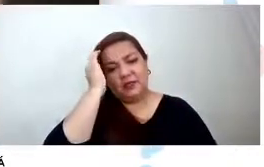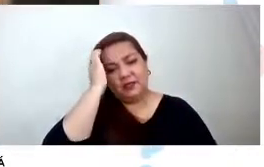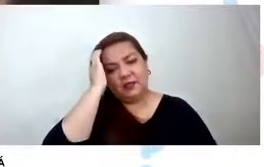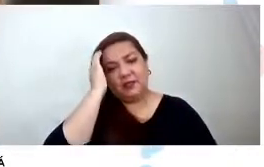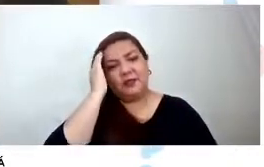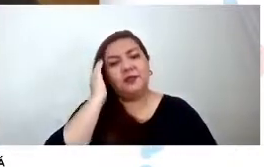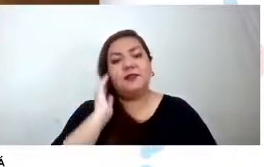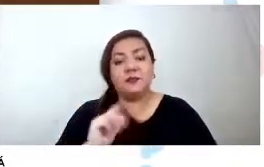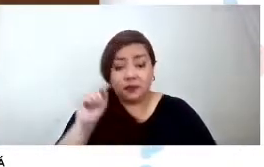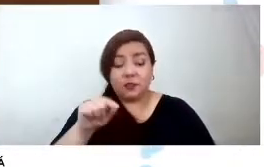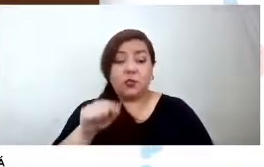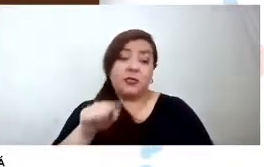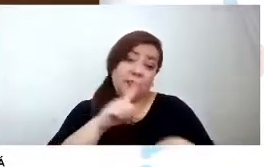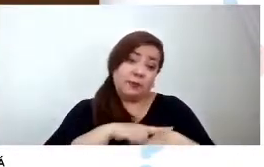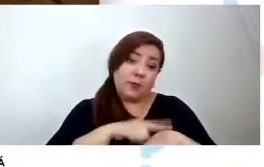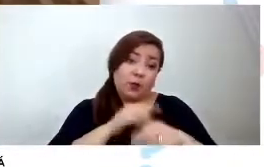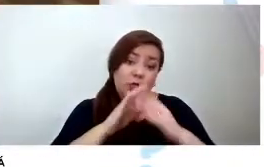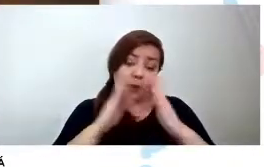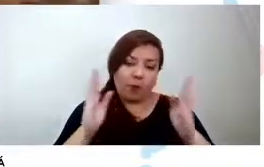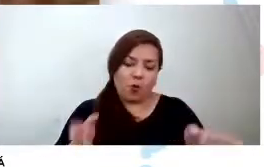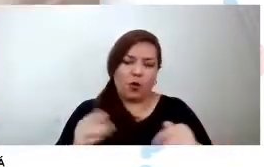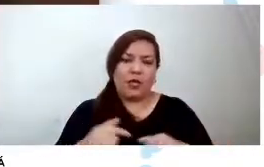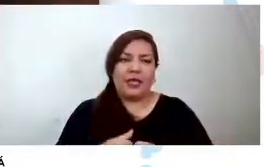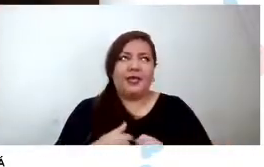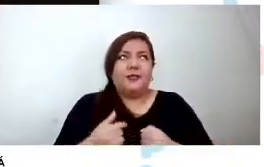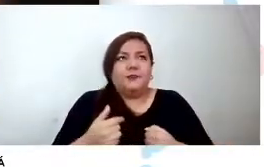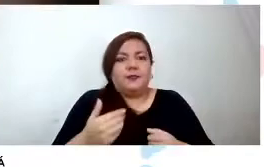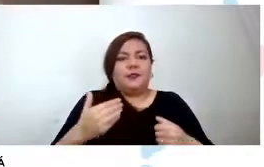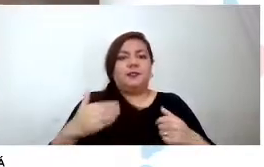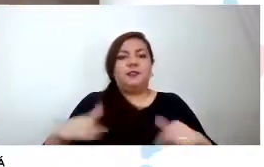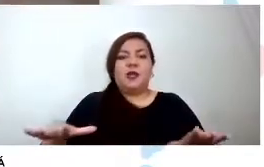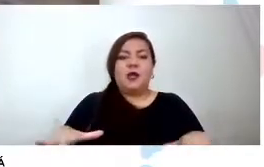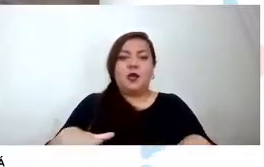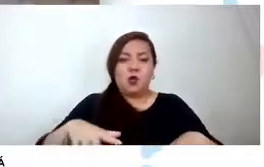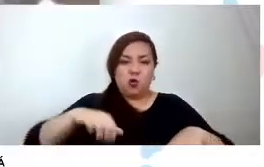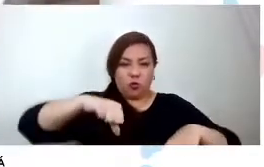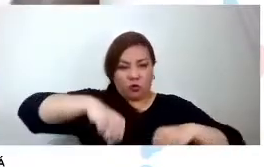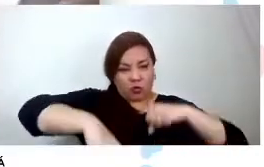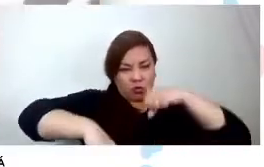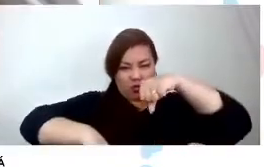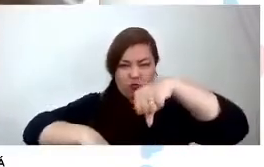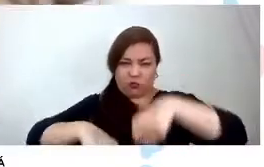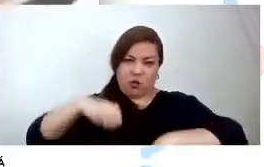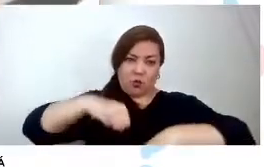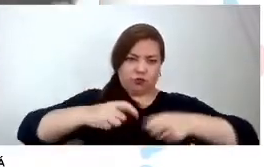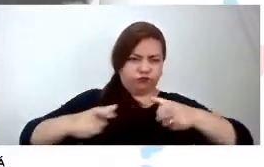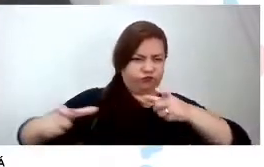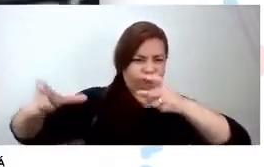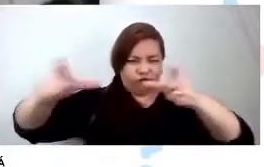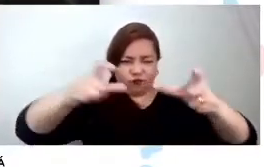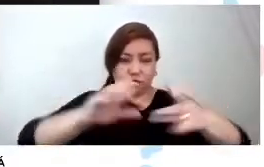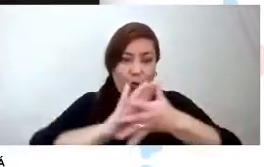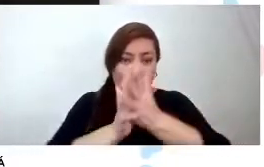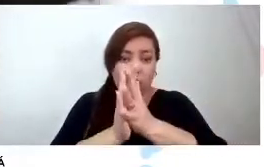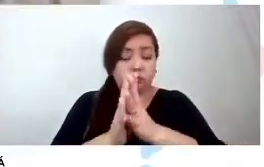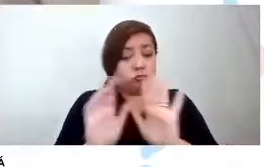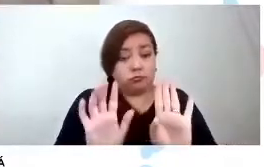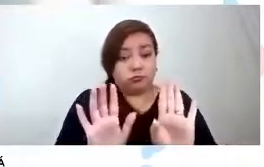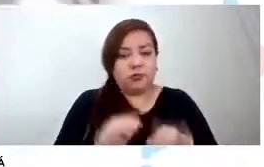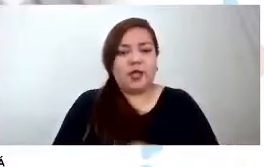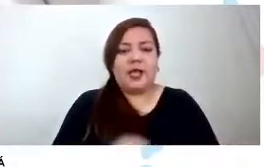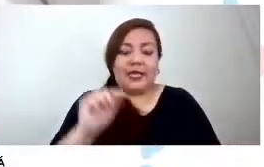misma era, en que ya los dinosaurios ya no están dominando el planeta,